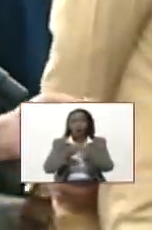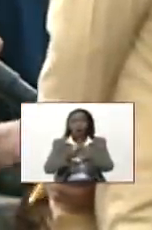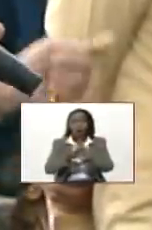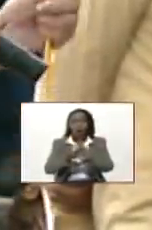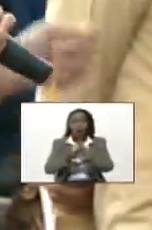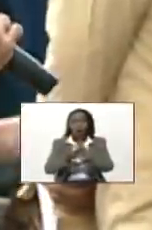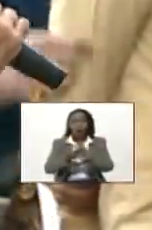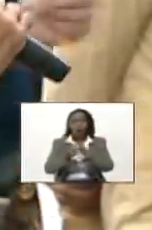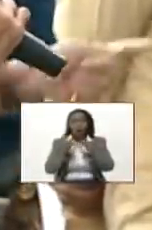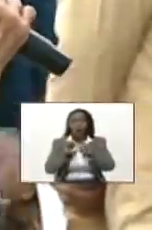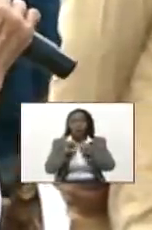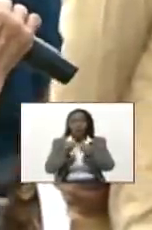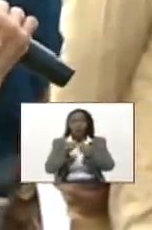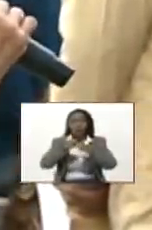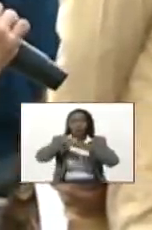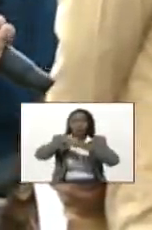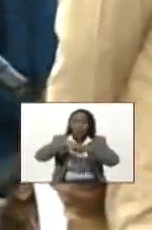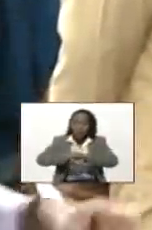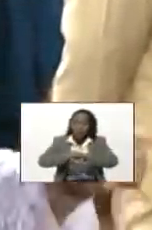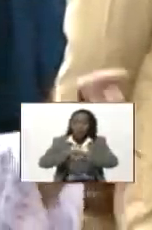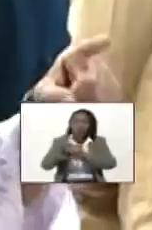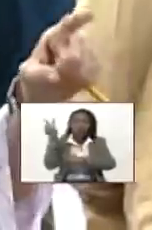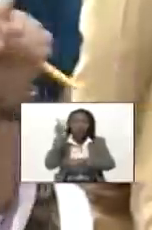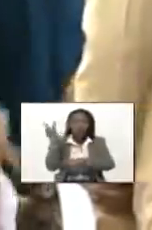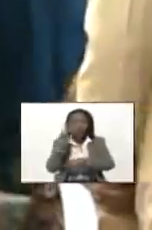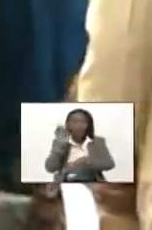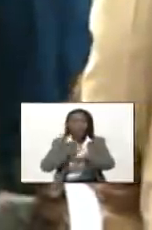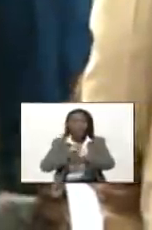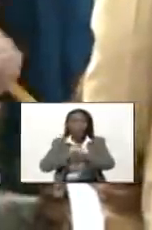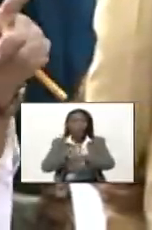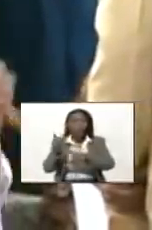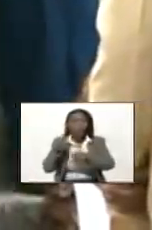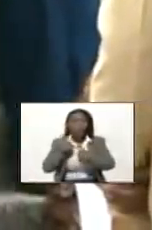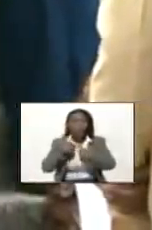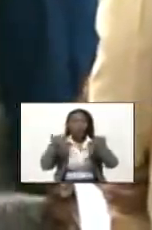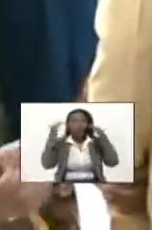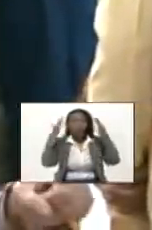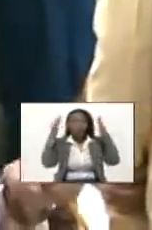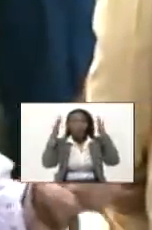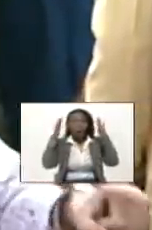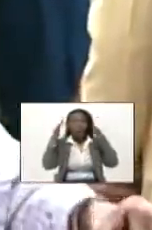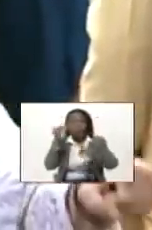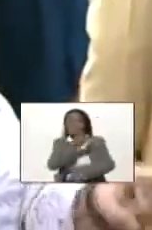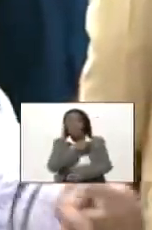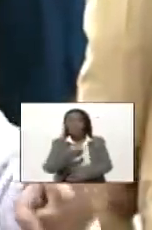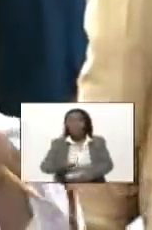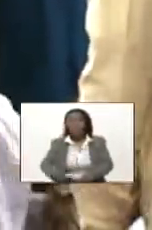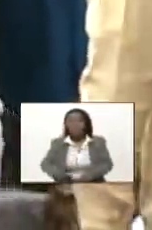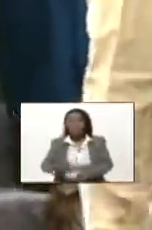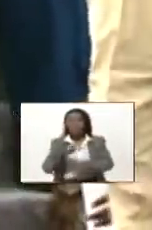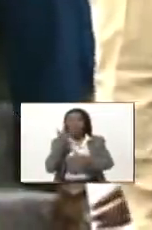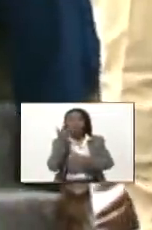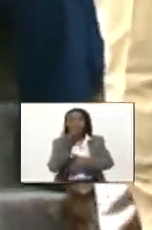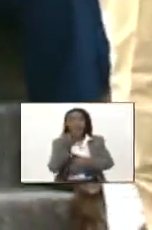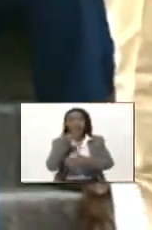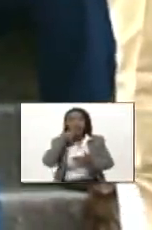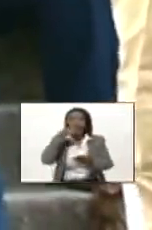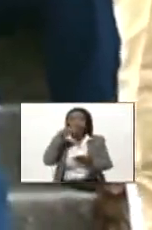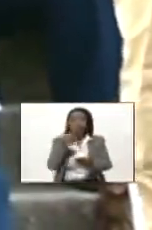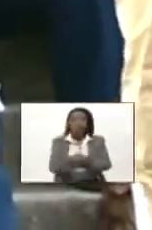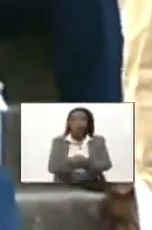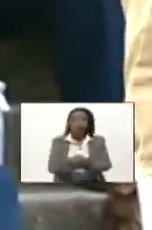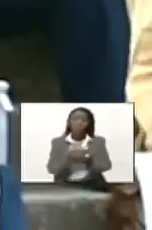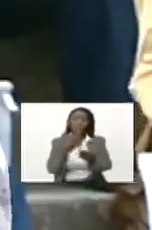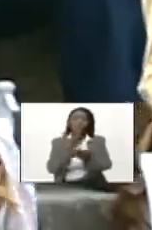el origen, la raíz de la venezolanidad. Por eso yo lo aplaudo y lo felicito, presidente, cuando usted ha nombrado,